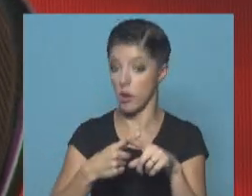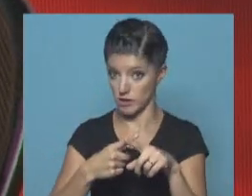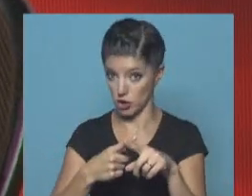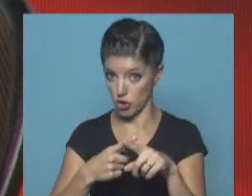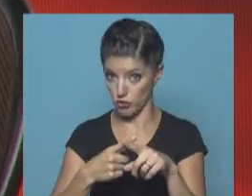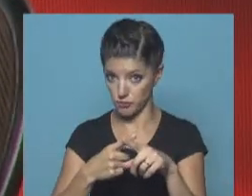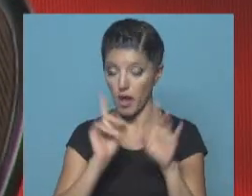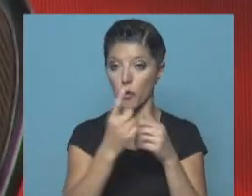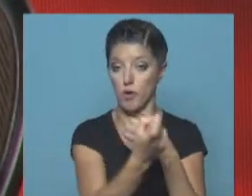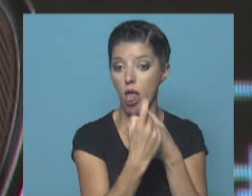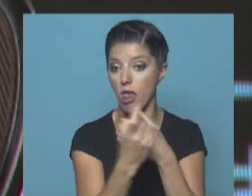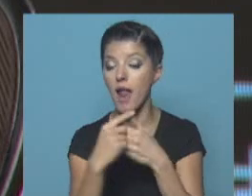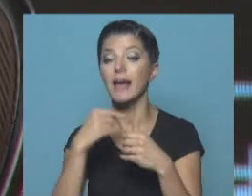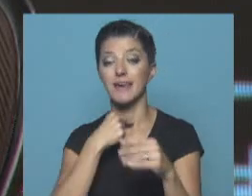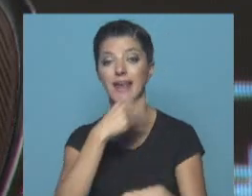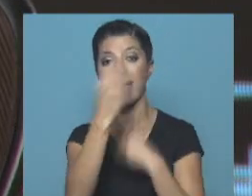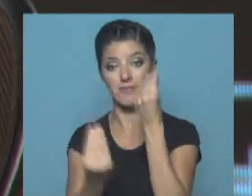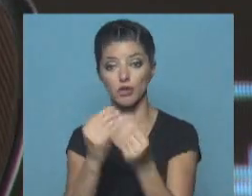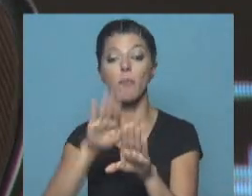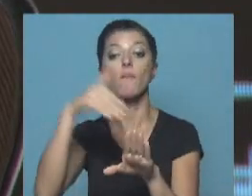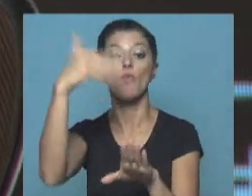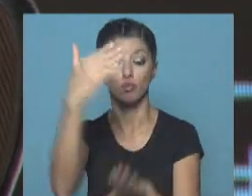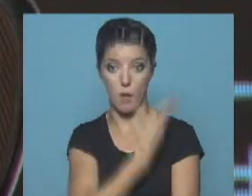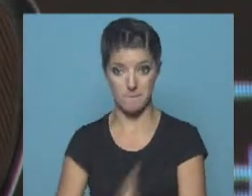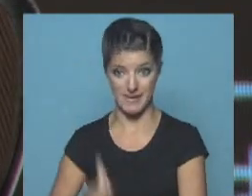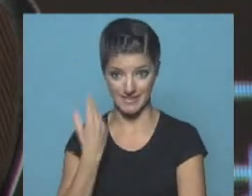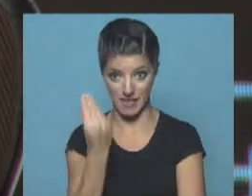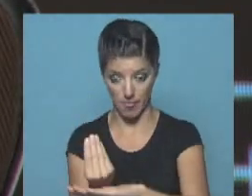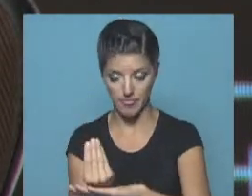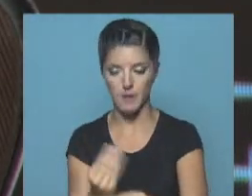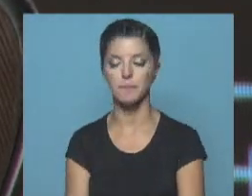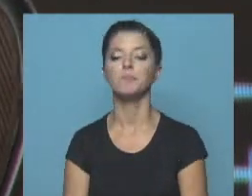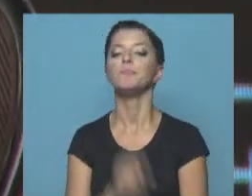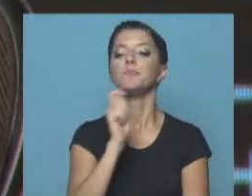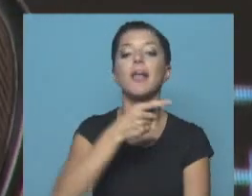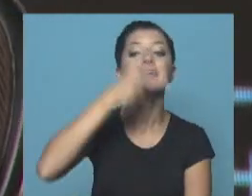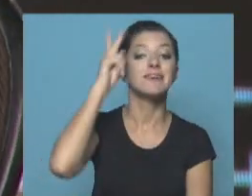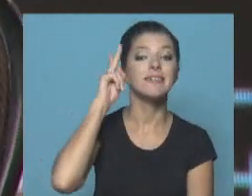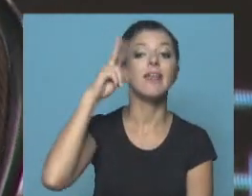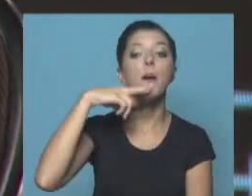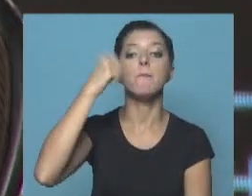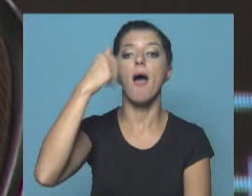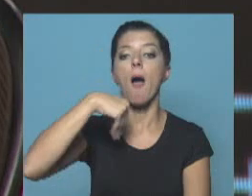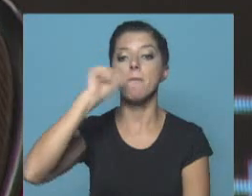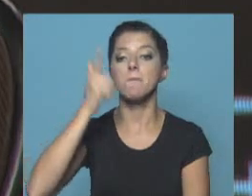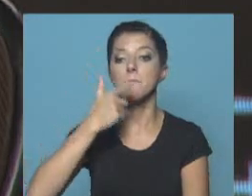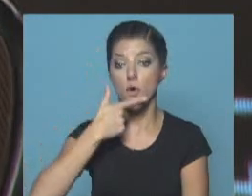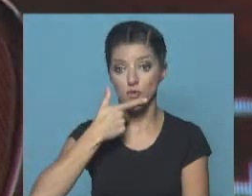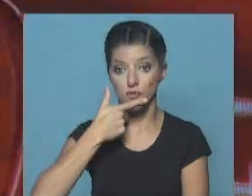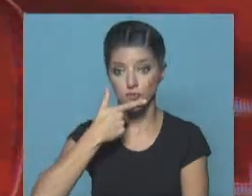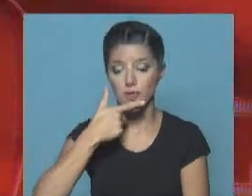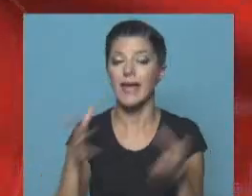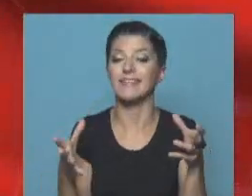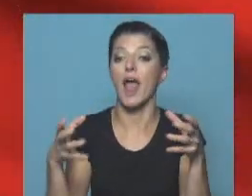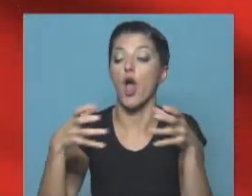coaliciones que quieren presentar candidatos a presidente en este caso se trata de chile bamos que es el el el la